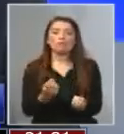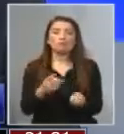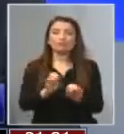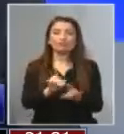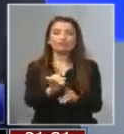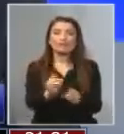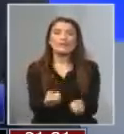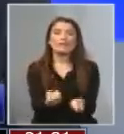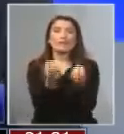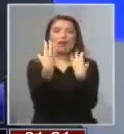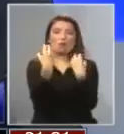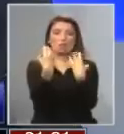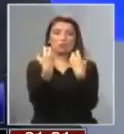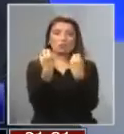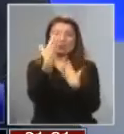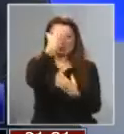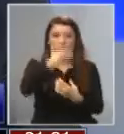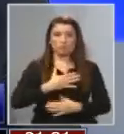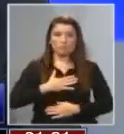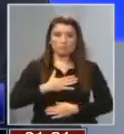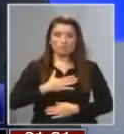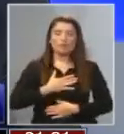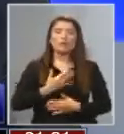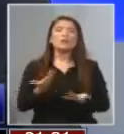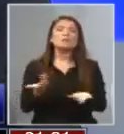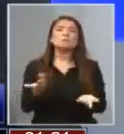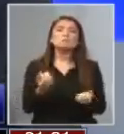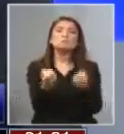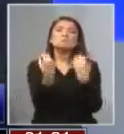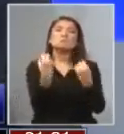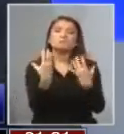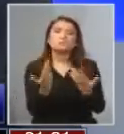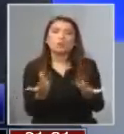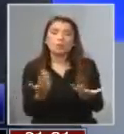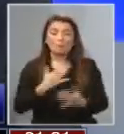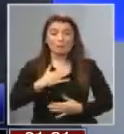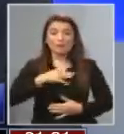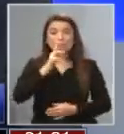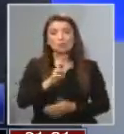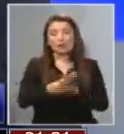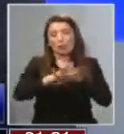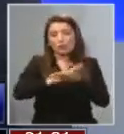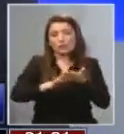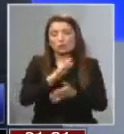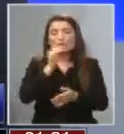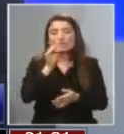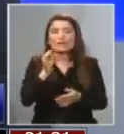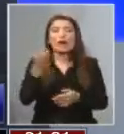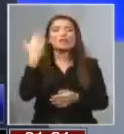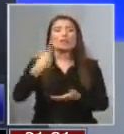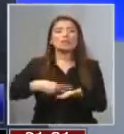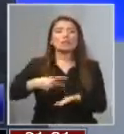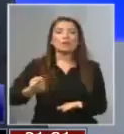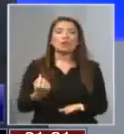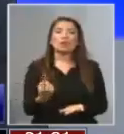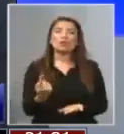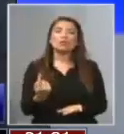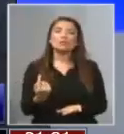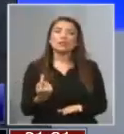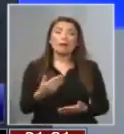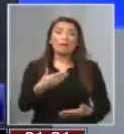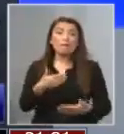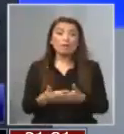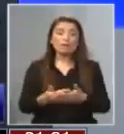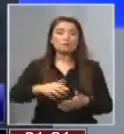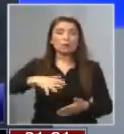qué es lo que produce autoeducación? Mi respuesta sería, pensando, por ejemplo, como un ejemplo, lo que ocurrió en 2011. Al final del 2011, todo el mundo